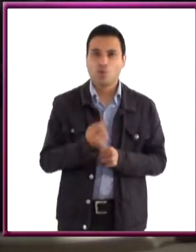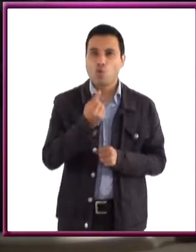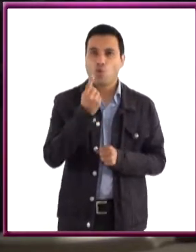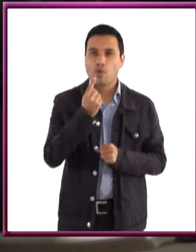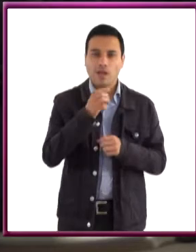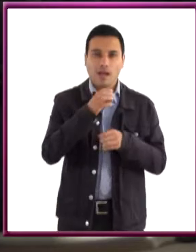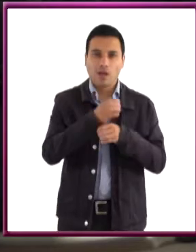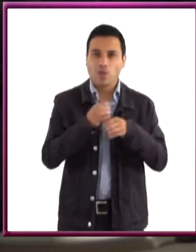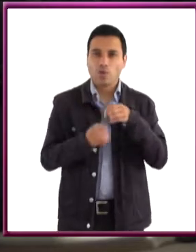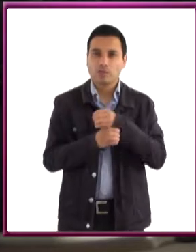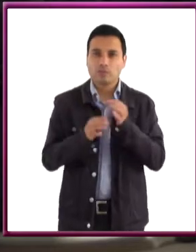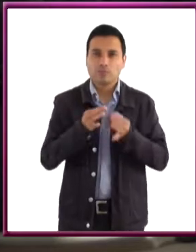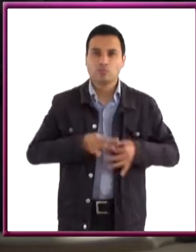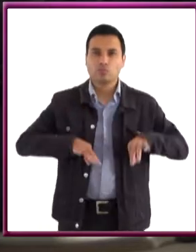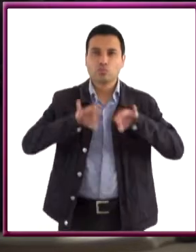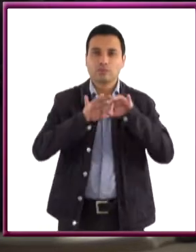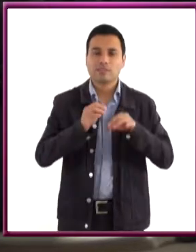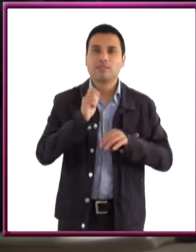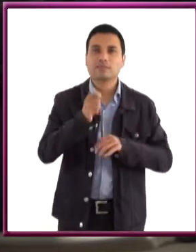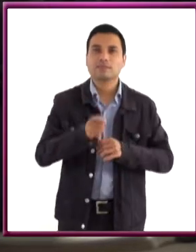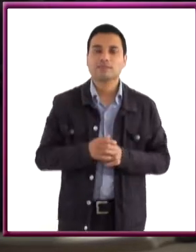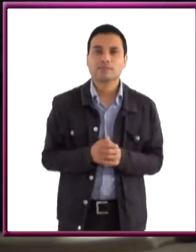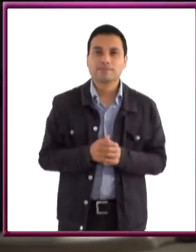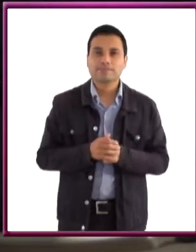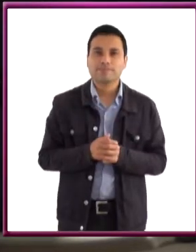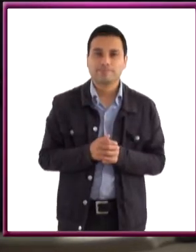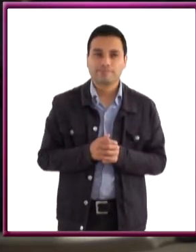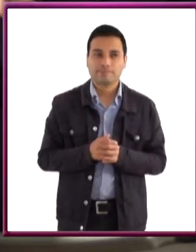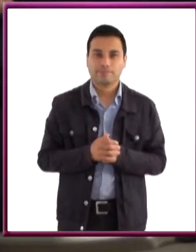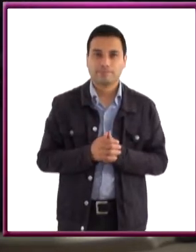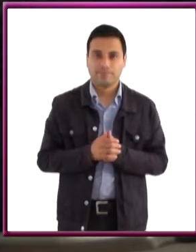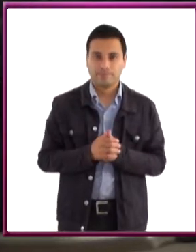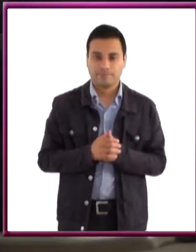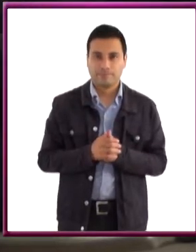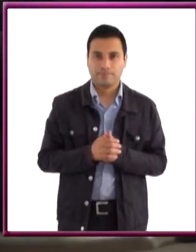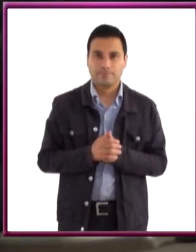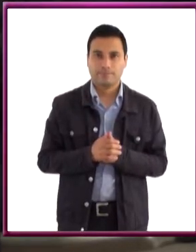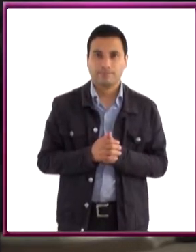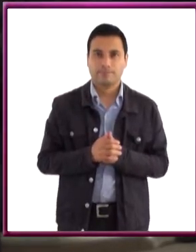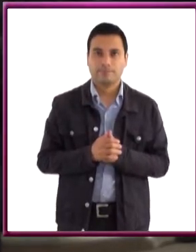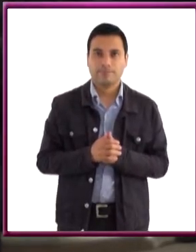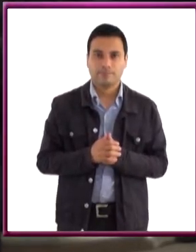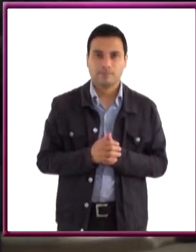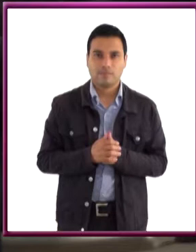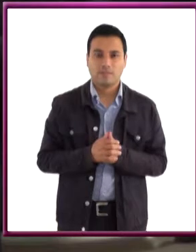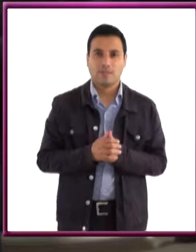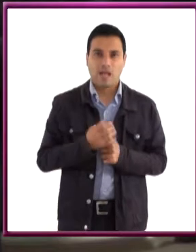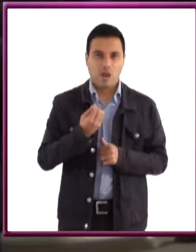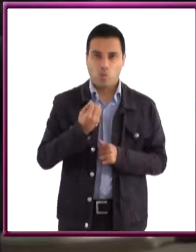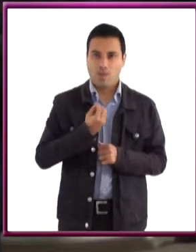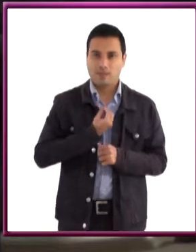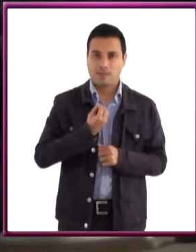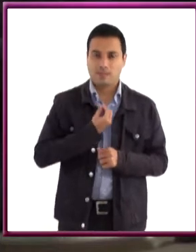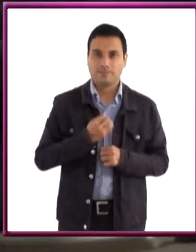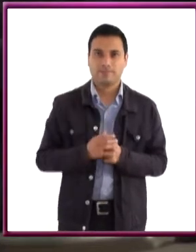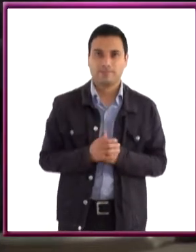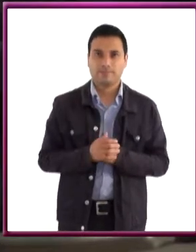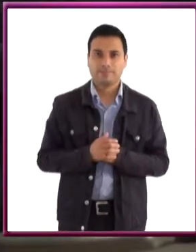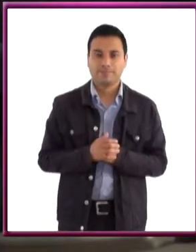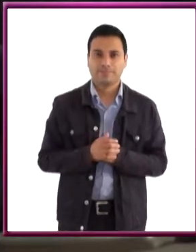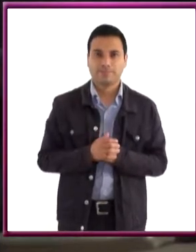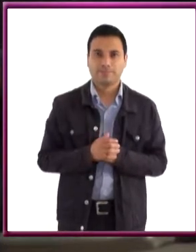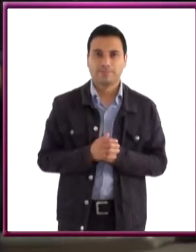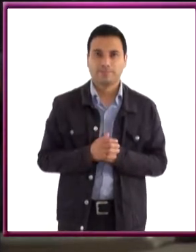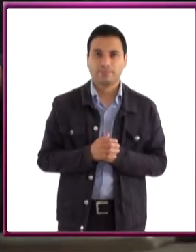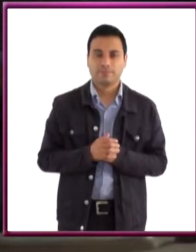cosas en las que siempre comienzan los ejercicios de atención plena, y es como la base de todos los ejercicios, es la respiración. Entonces,